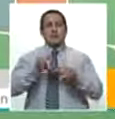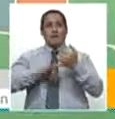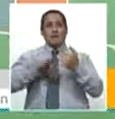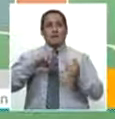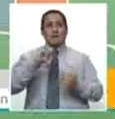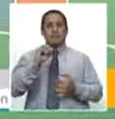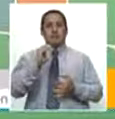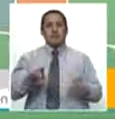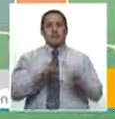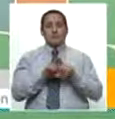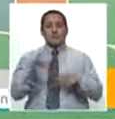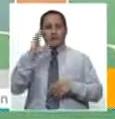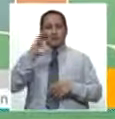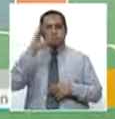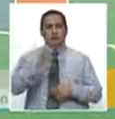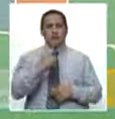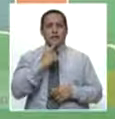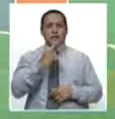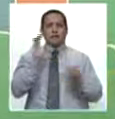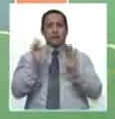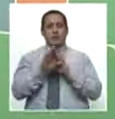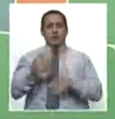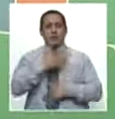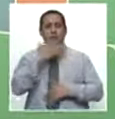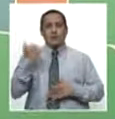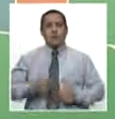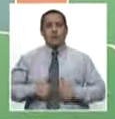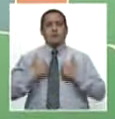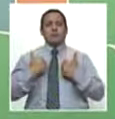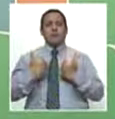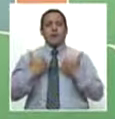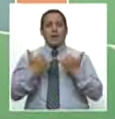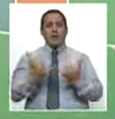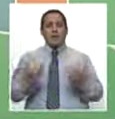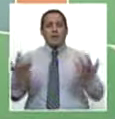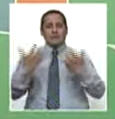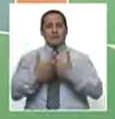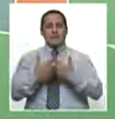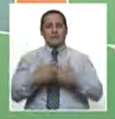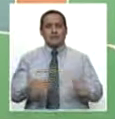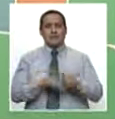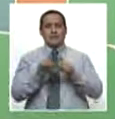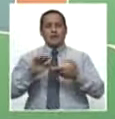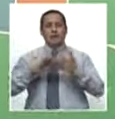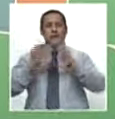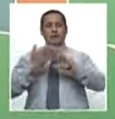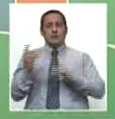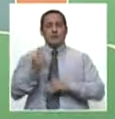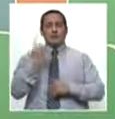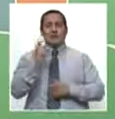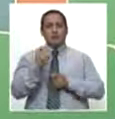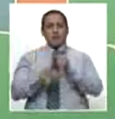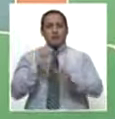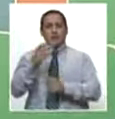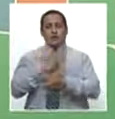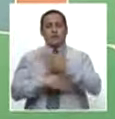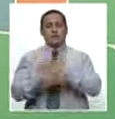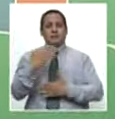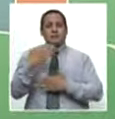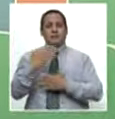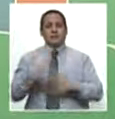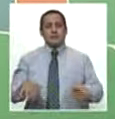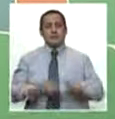ASPAO Perú lo que busca es justamente mejorar la calidad de vida e integrar a la sociedad a personas con